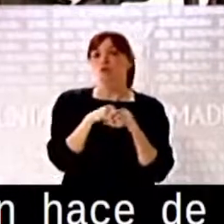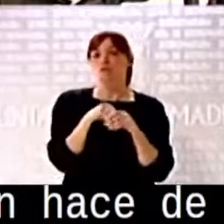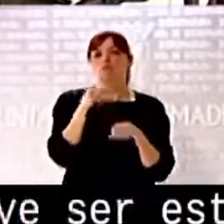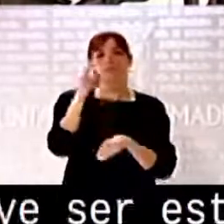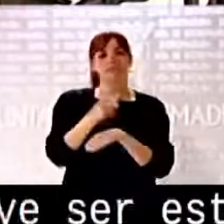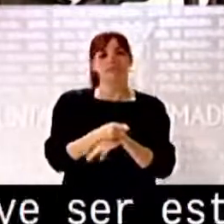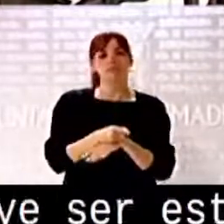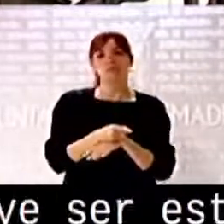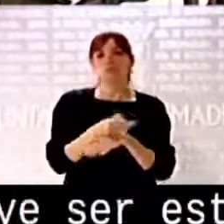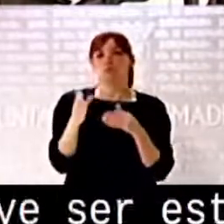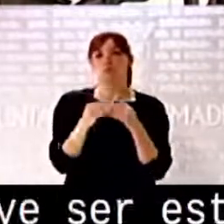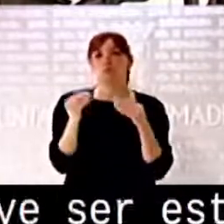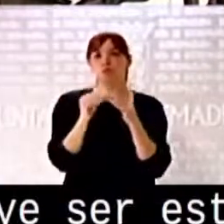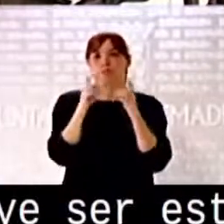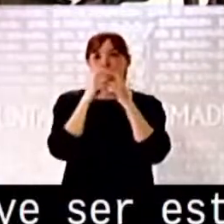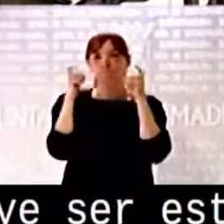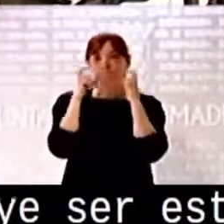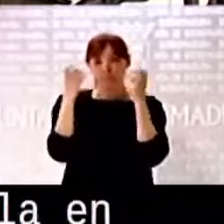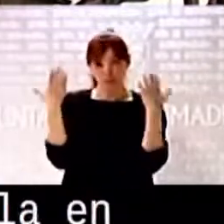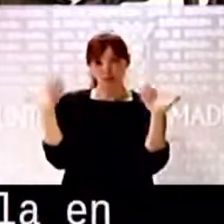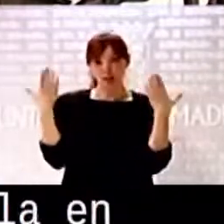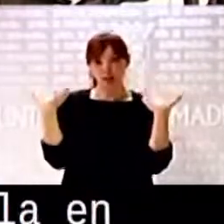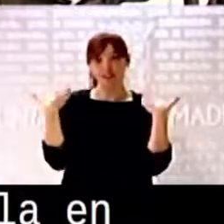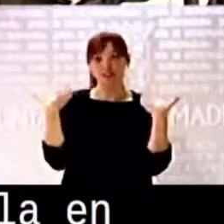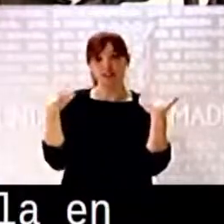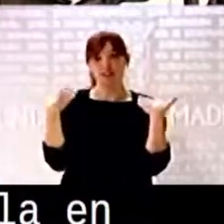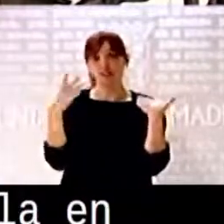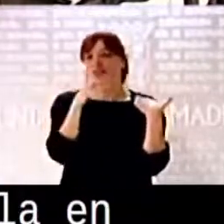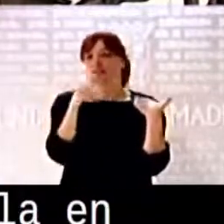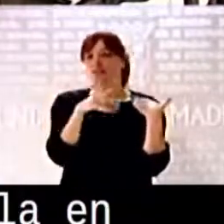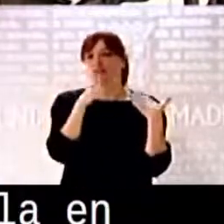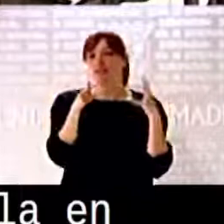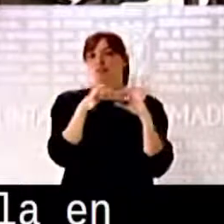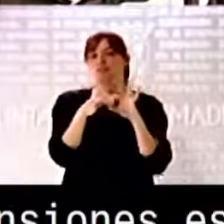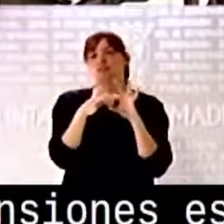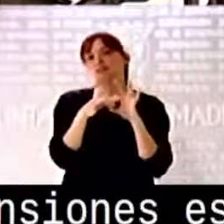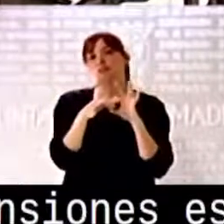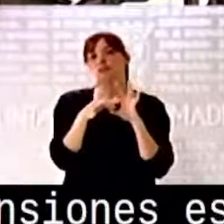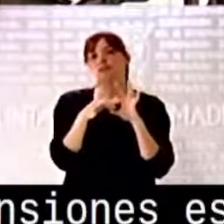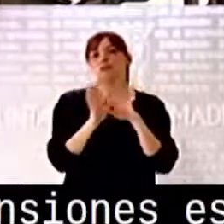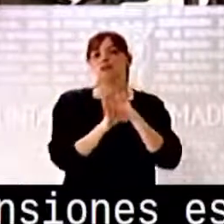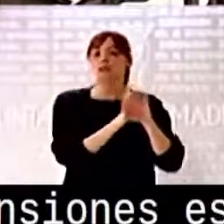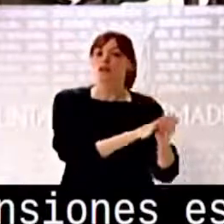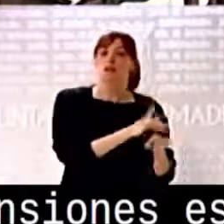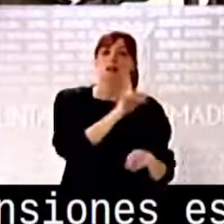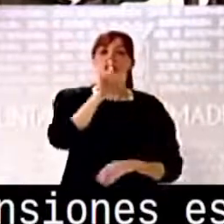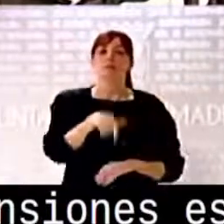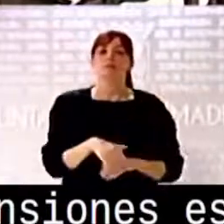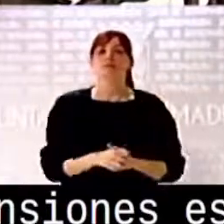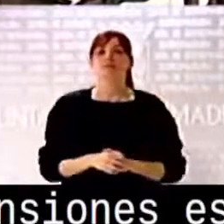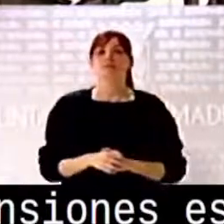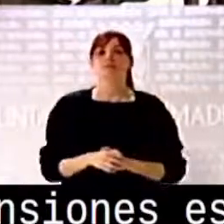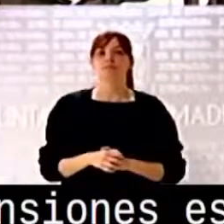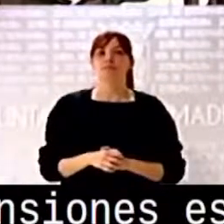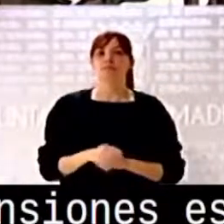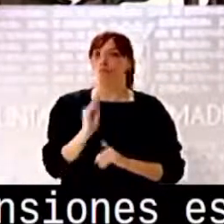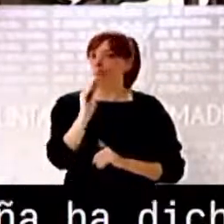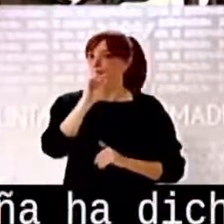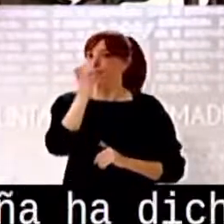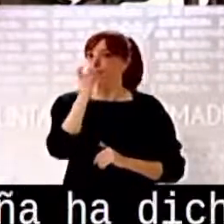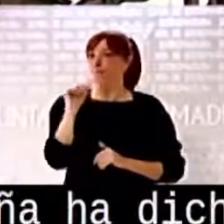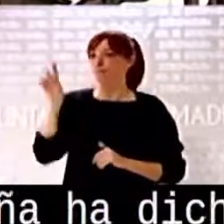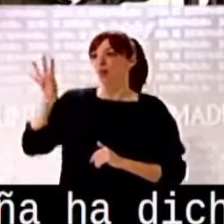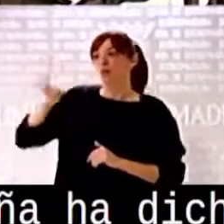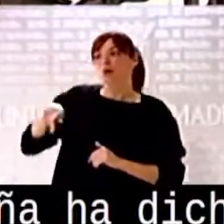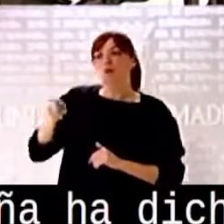esa obligatoriedad del uso de mascarilla en exteriores, pues con las pensiones? Eso por un lado. Y por otro lado, Cataluña ha dicho que va a